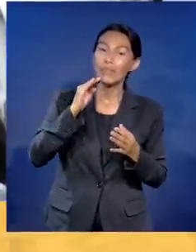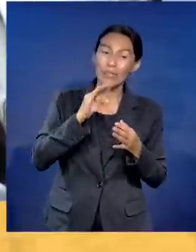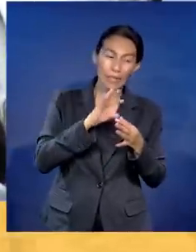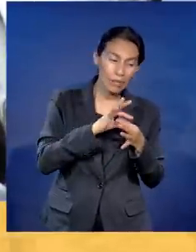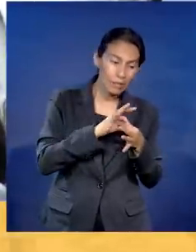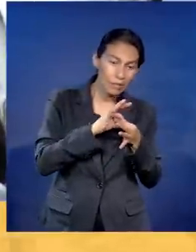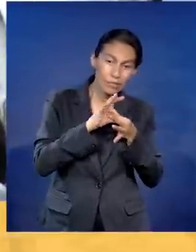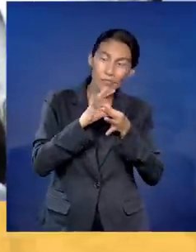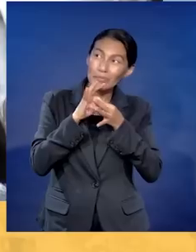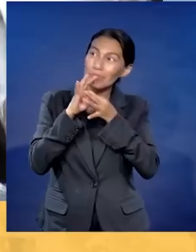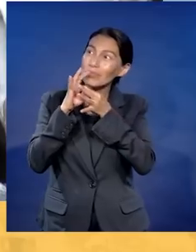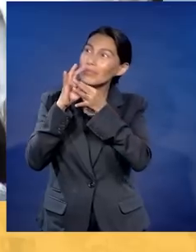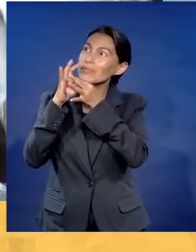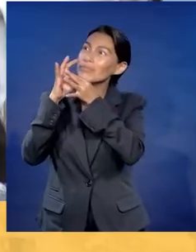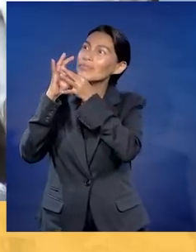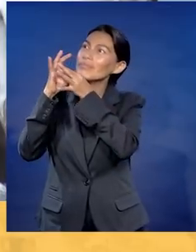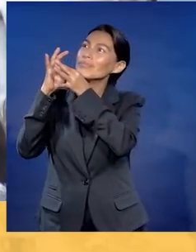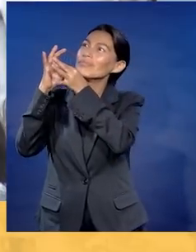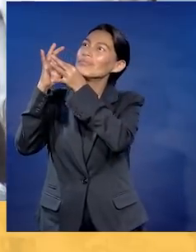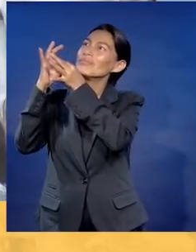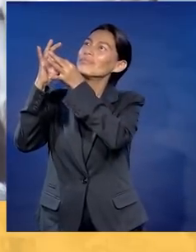sutil, preserva siempre.